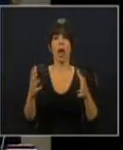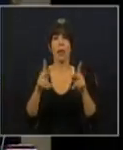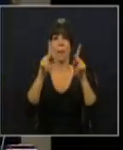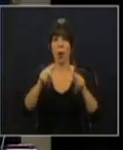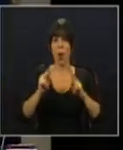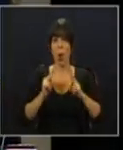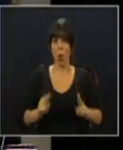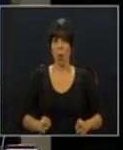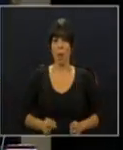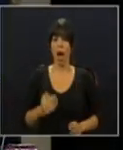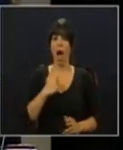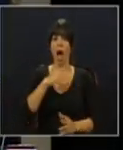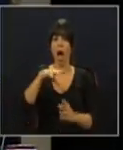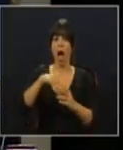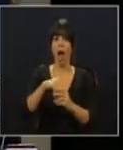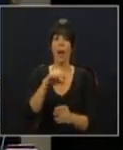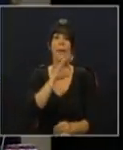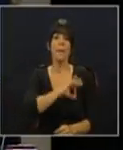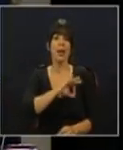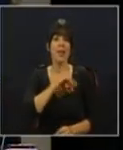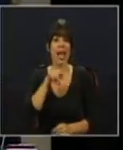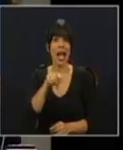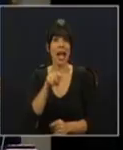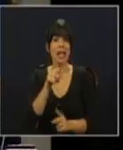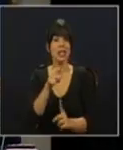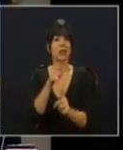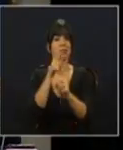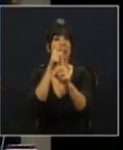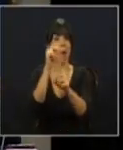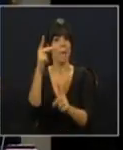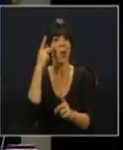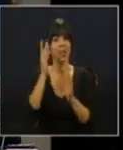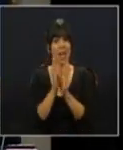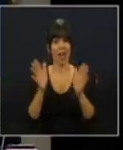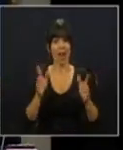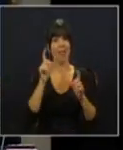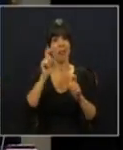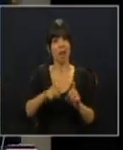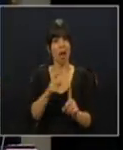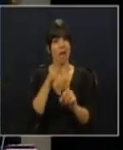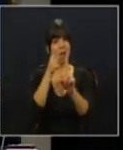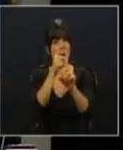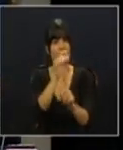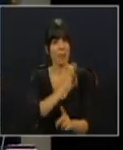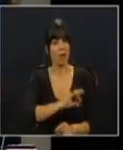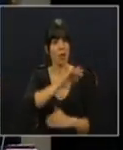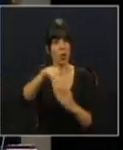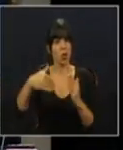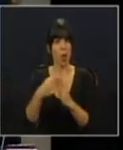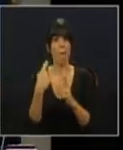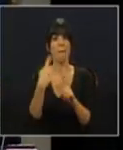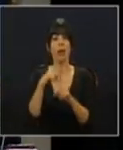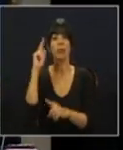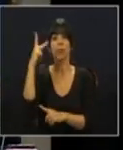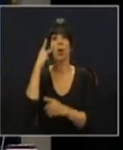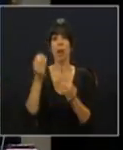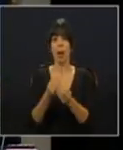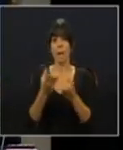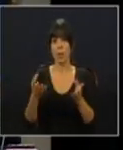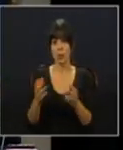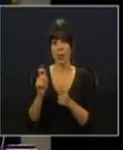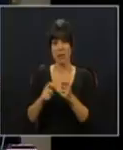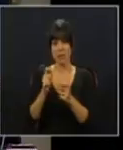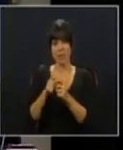humana, cuyo bienestar ha de ser el fin último de la política en general y de toda política pública en